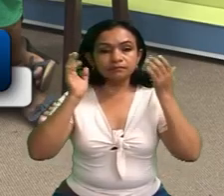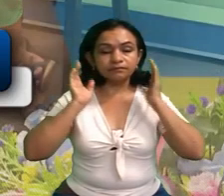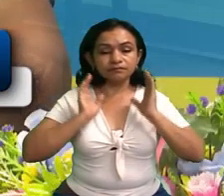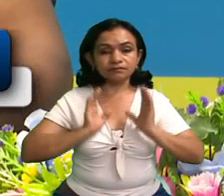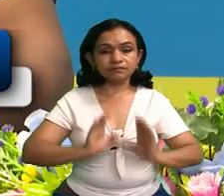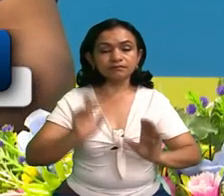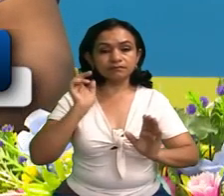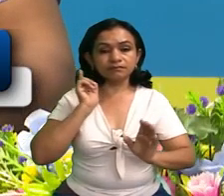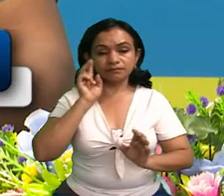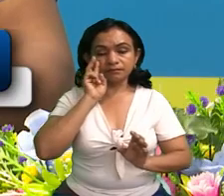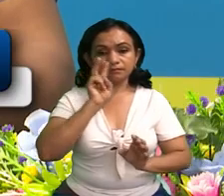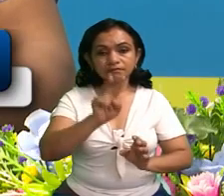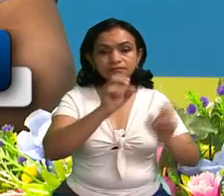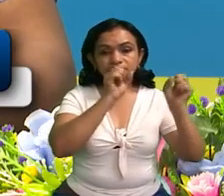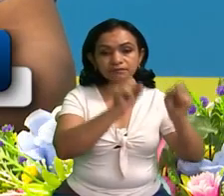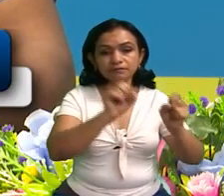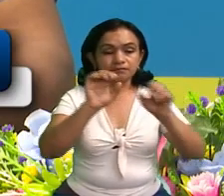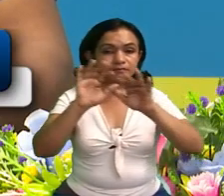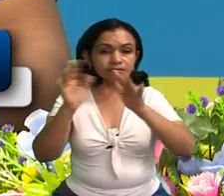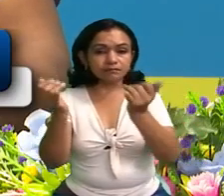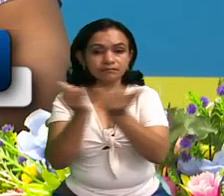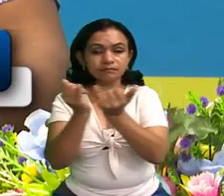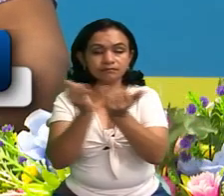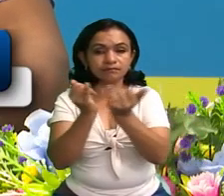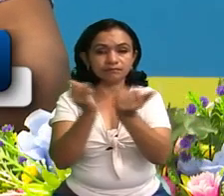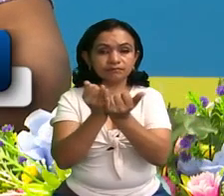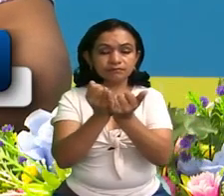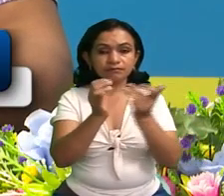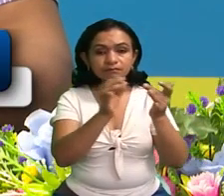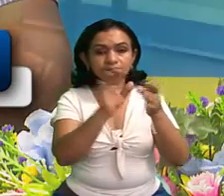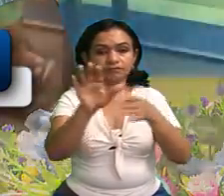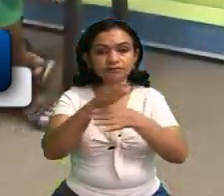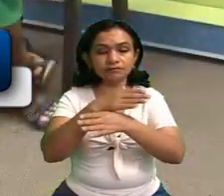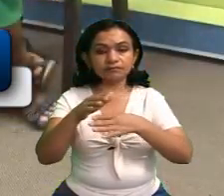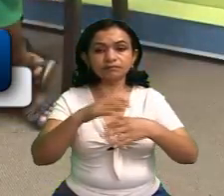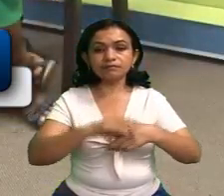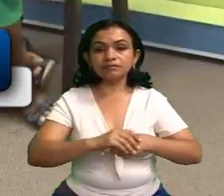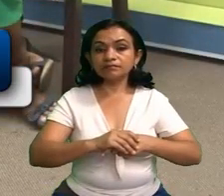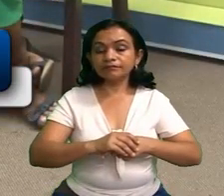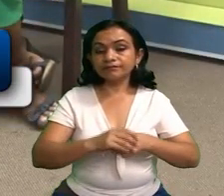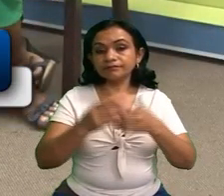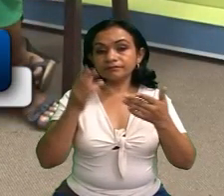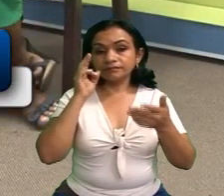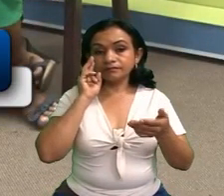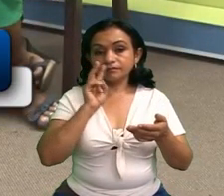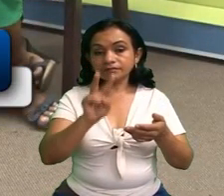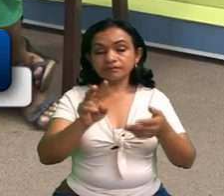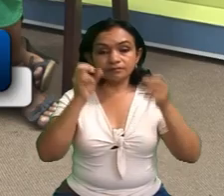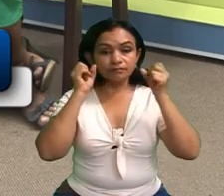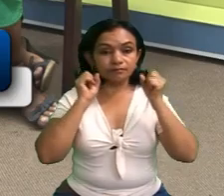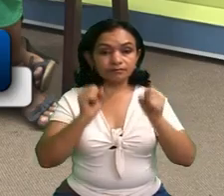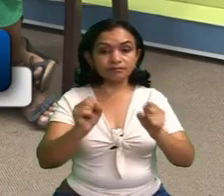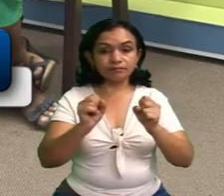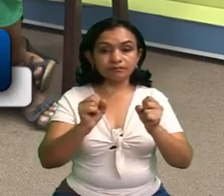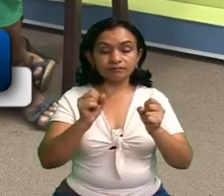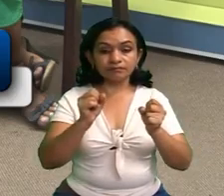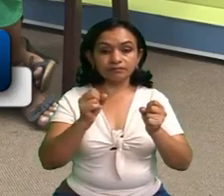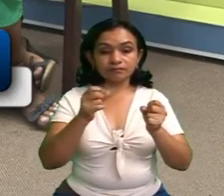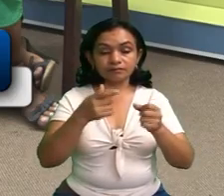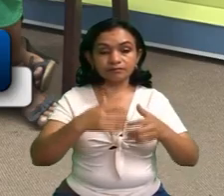son notorias? ¿Es igual que las mujeres o especialmente una parte? Bueno, si aparecen más en hombres, principalmente es